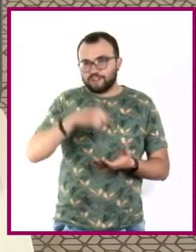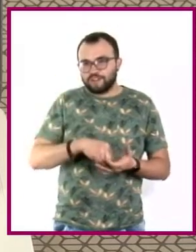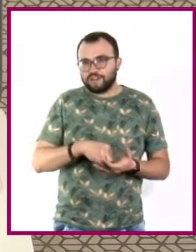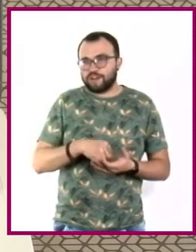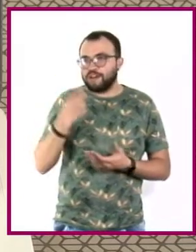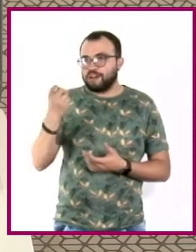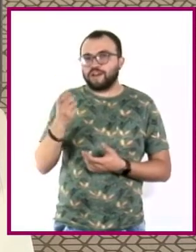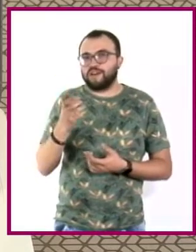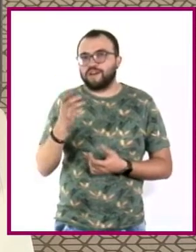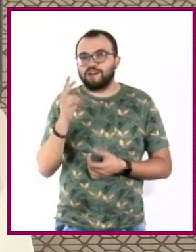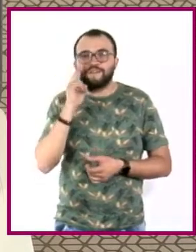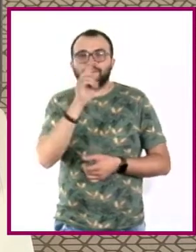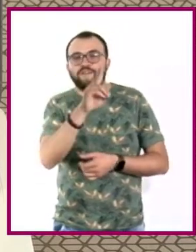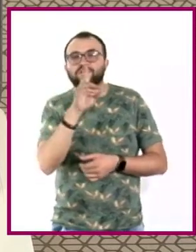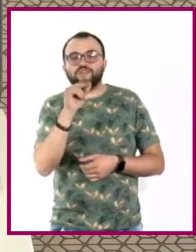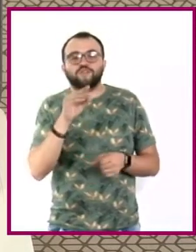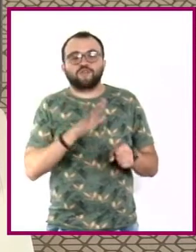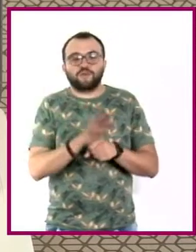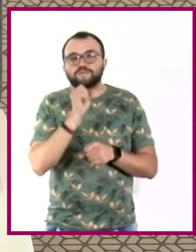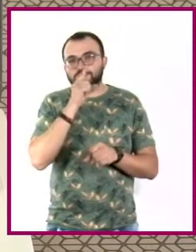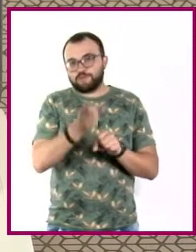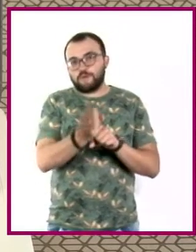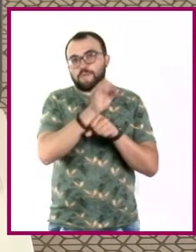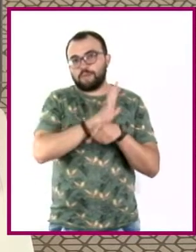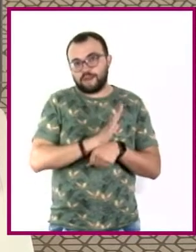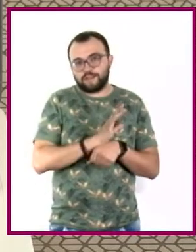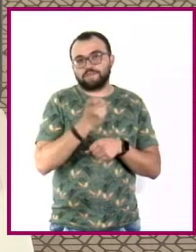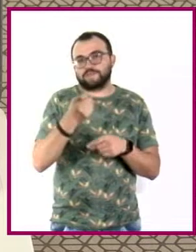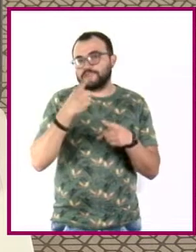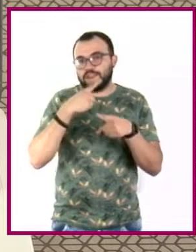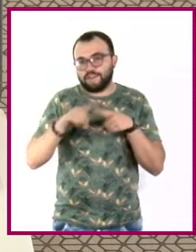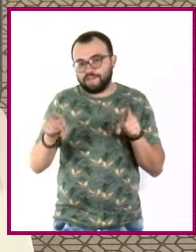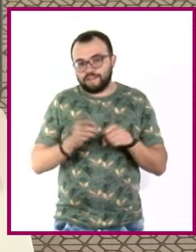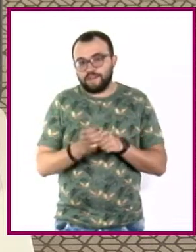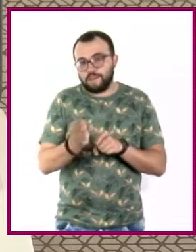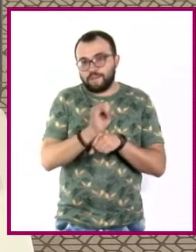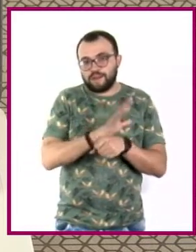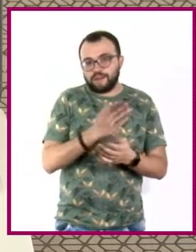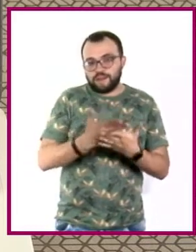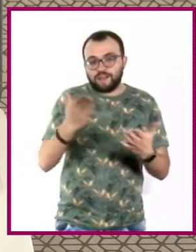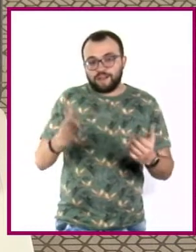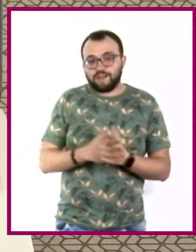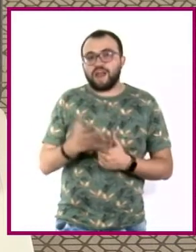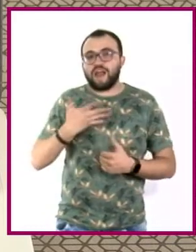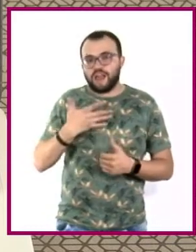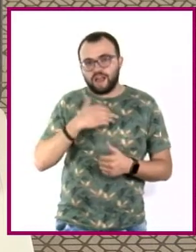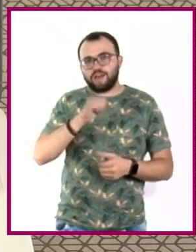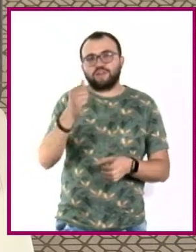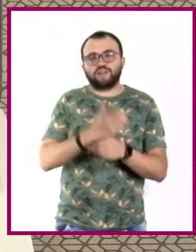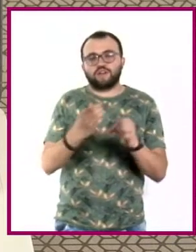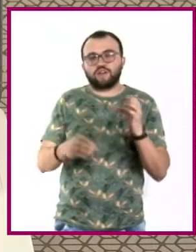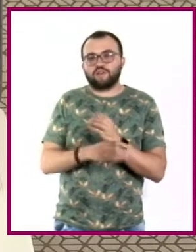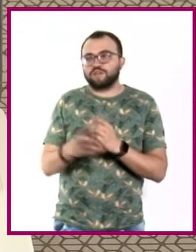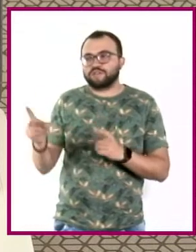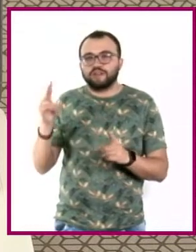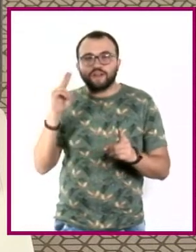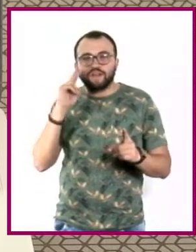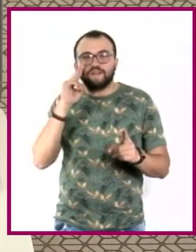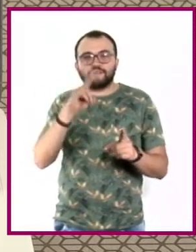ejemplo, la pandemia que se nos iba a venir encima. Habían otras cosas que él no